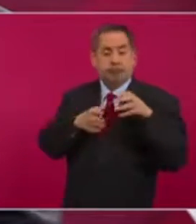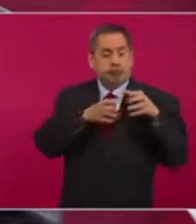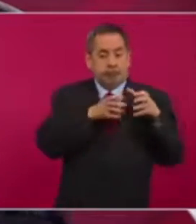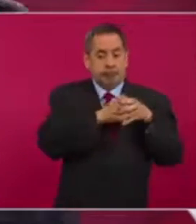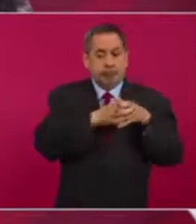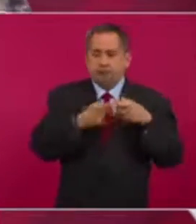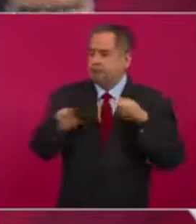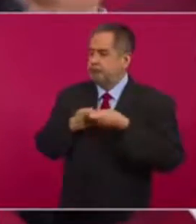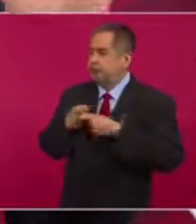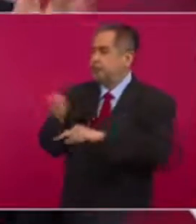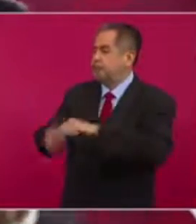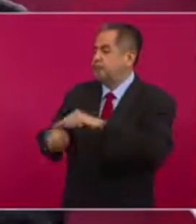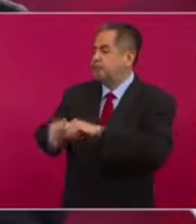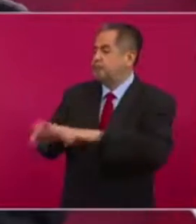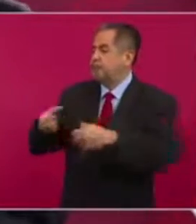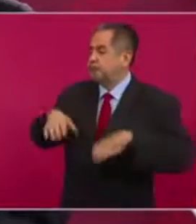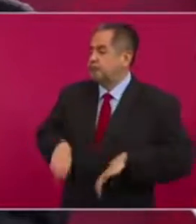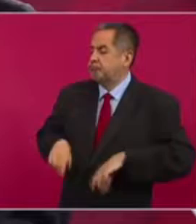así.